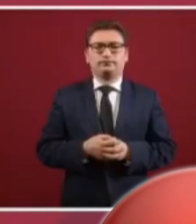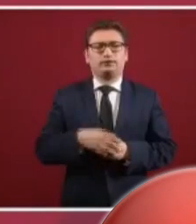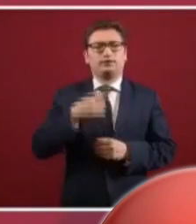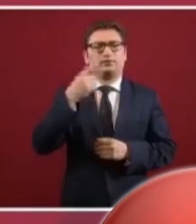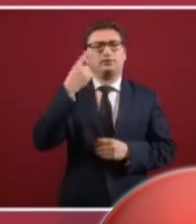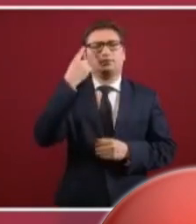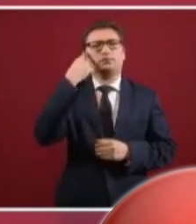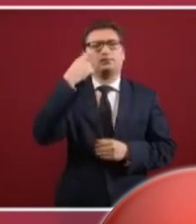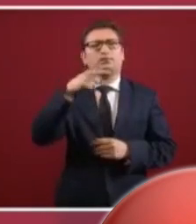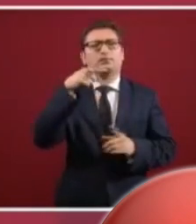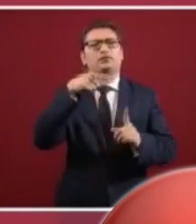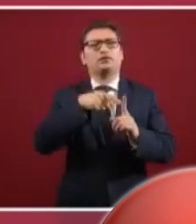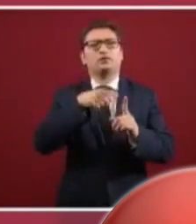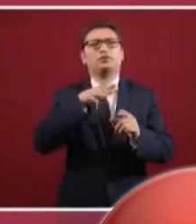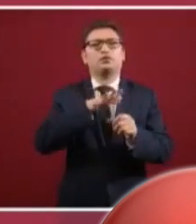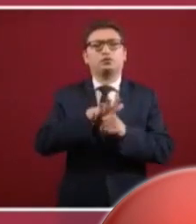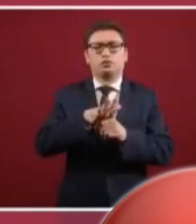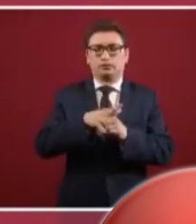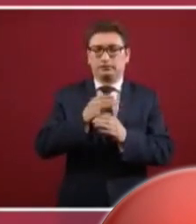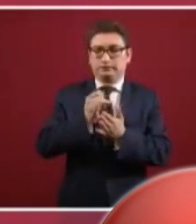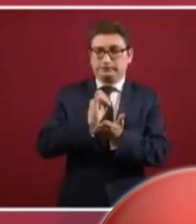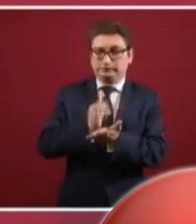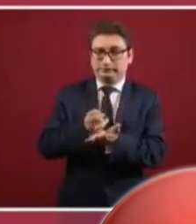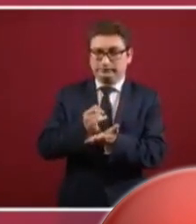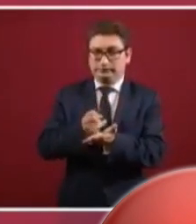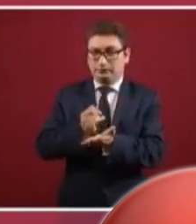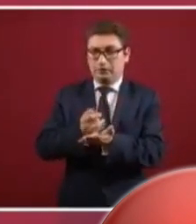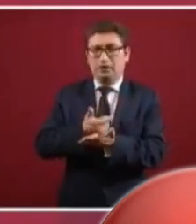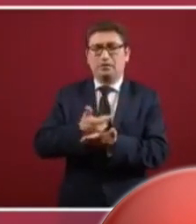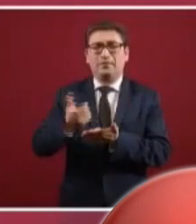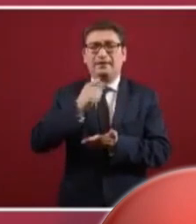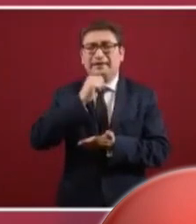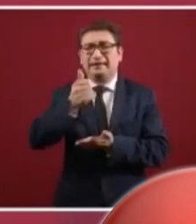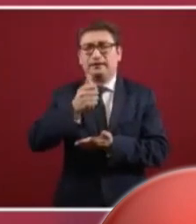prohibir la condonación de impuestos,